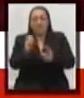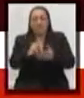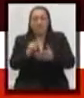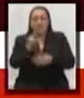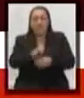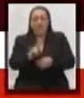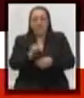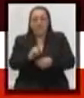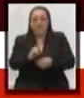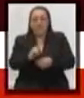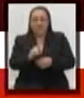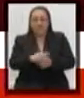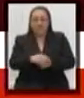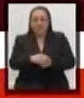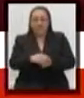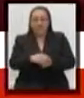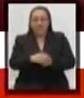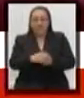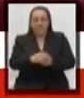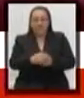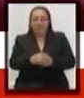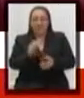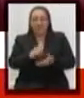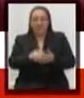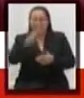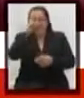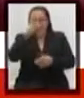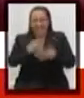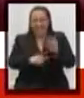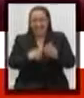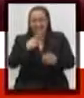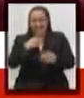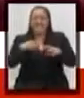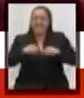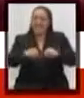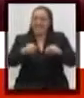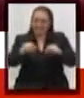usado. ¿Más peruano que qué? Que el ceviche. Sí,